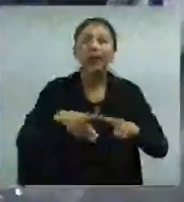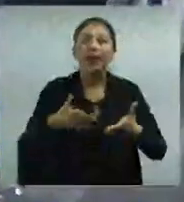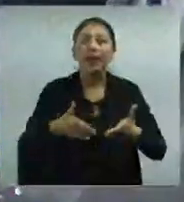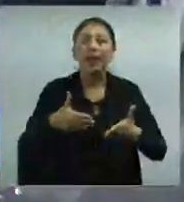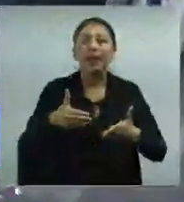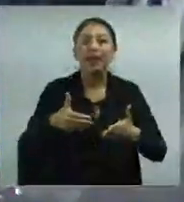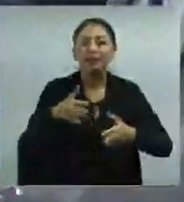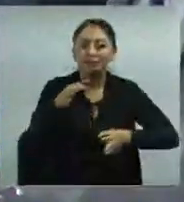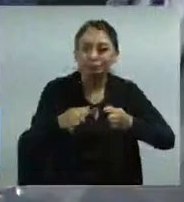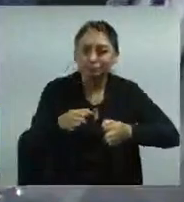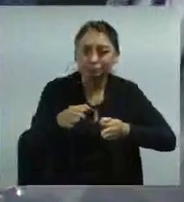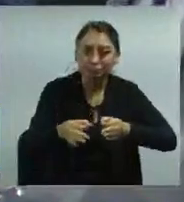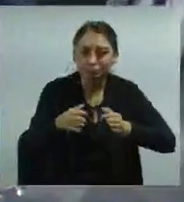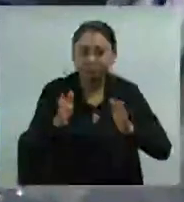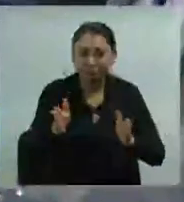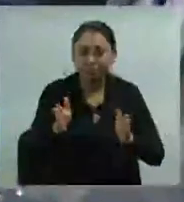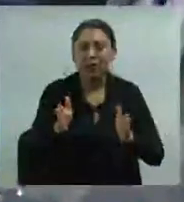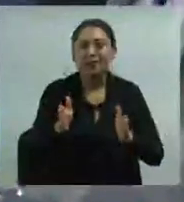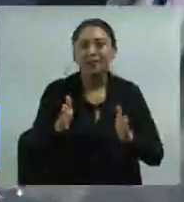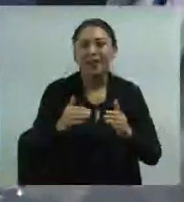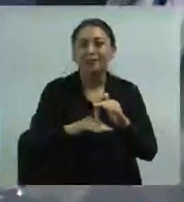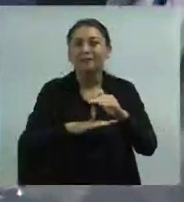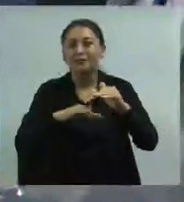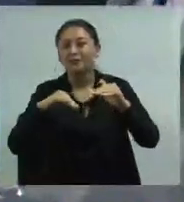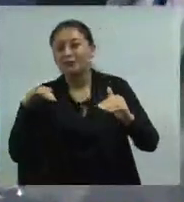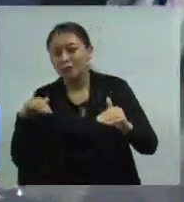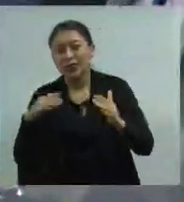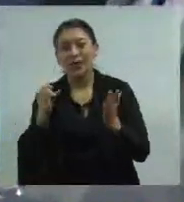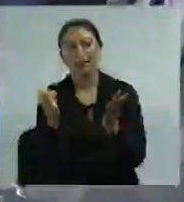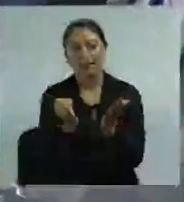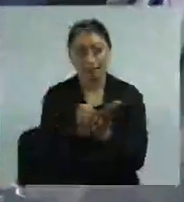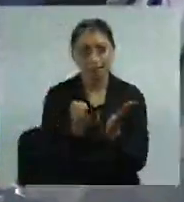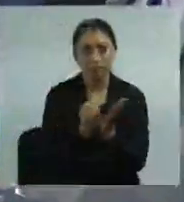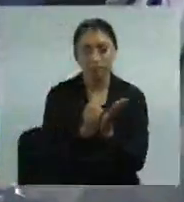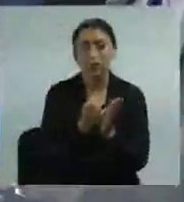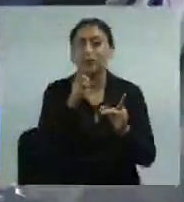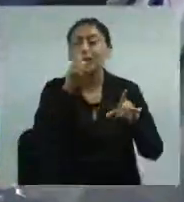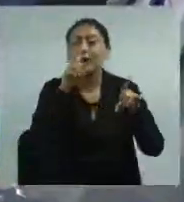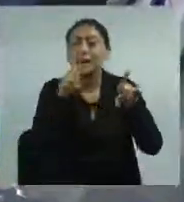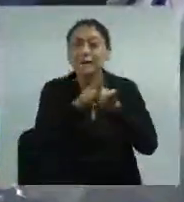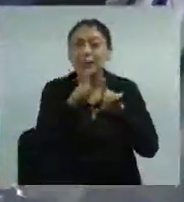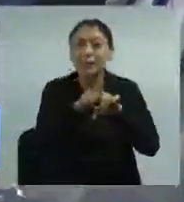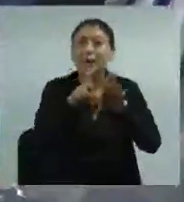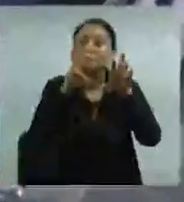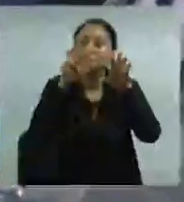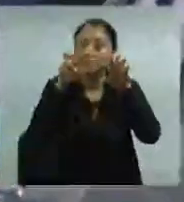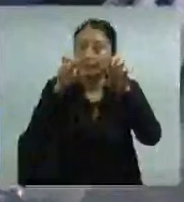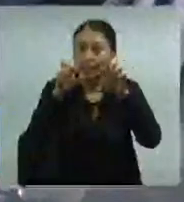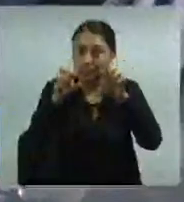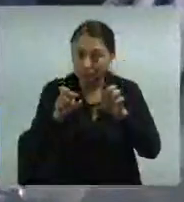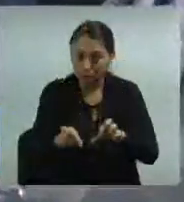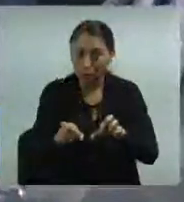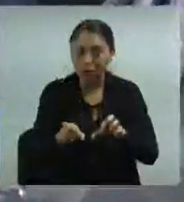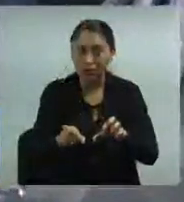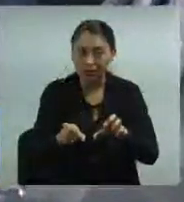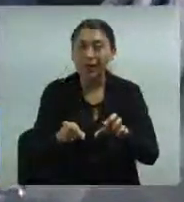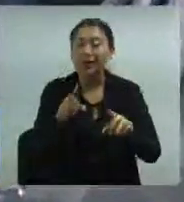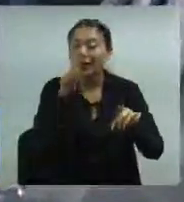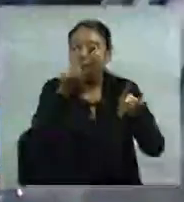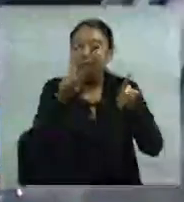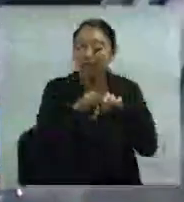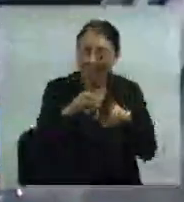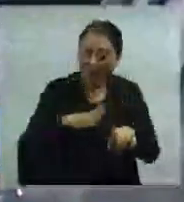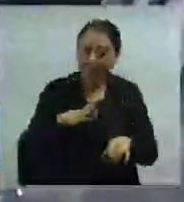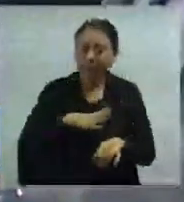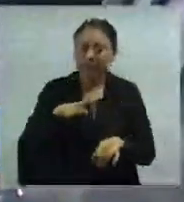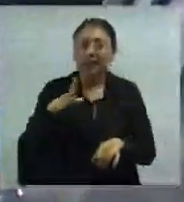la calle, como comúnmente o coloquialmente nosotros lo decimos, y las personas que están haciendo carrera judicial.